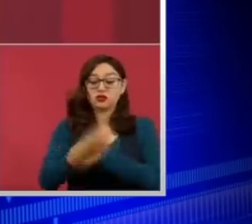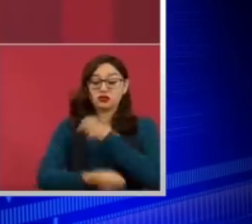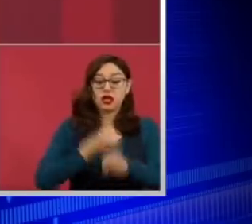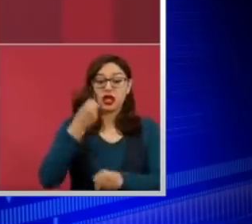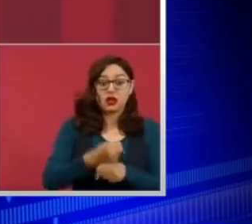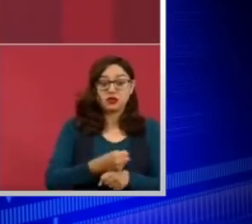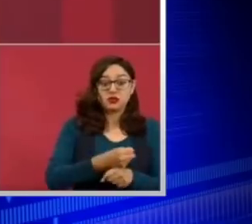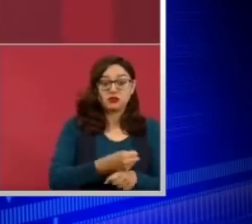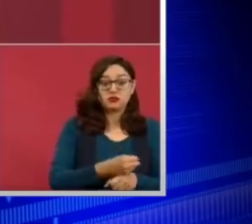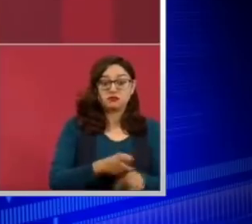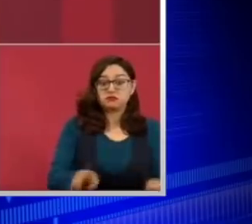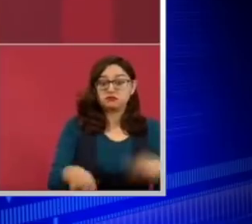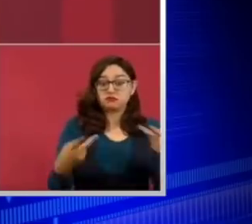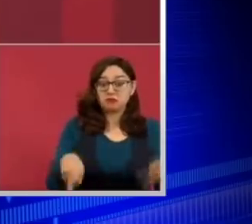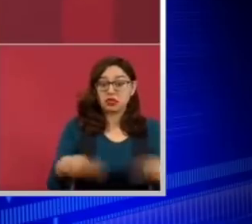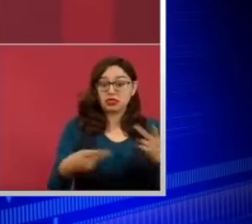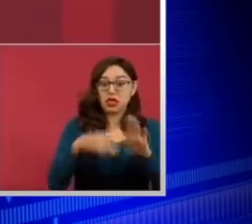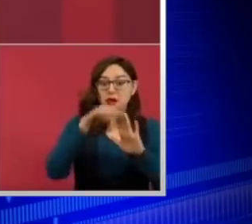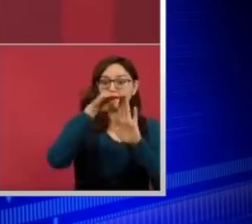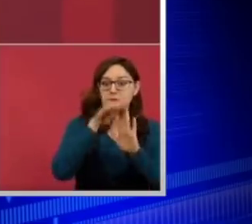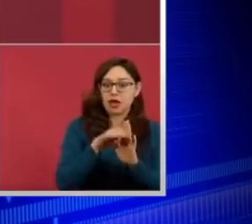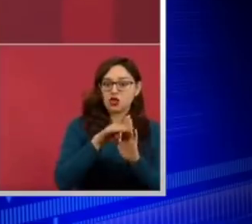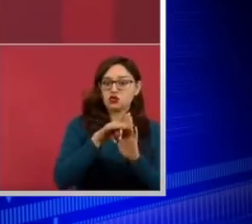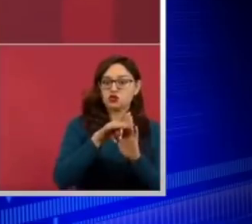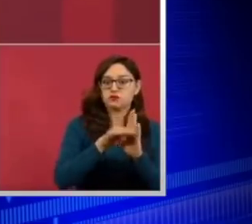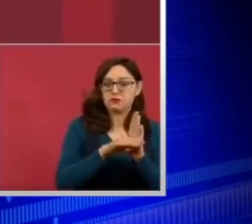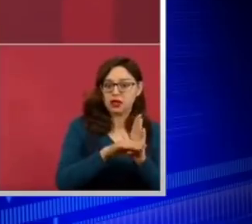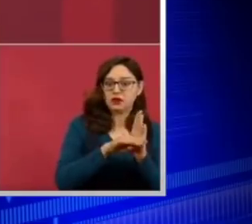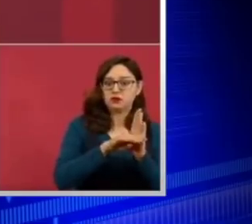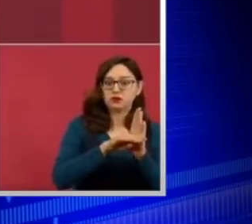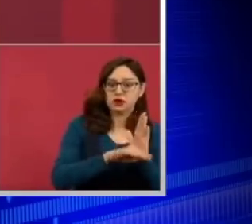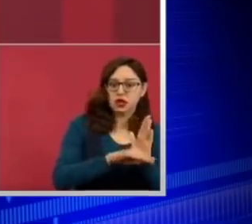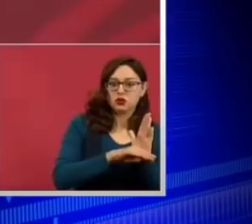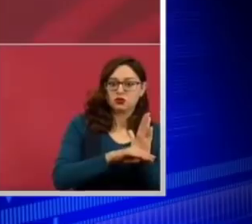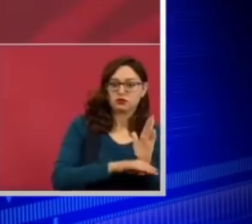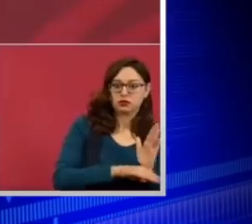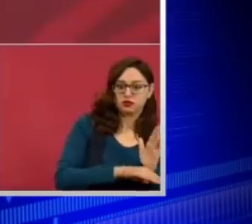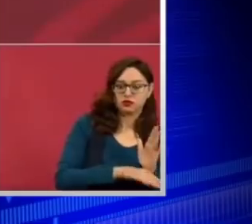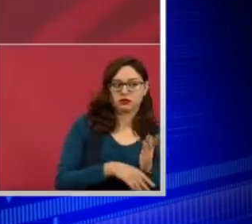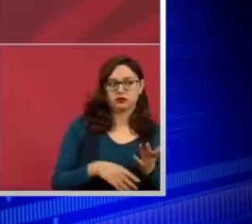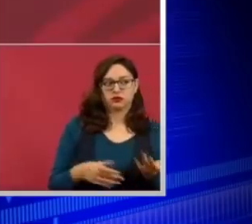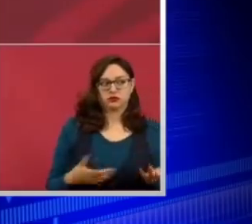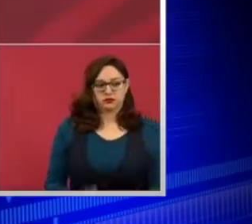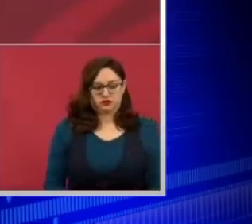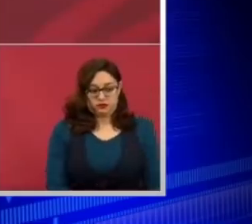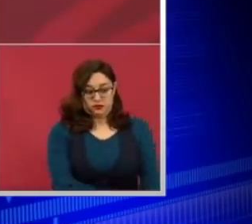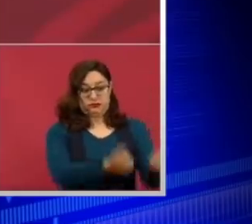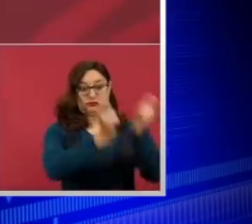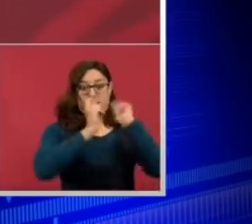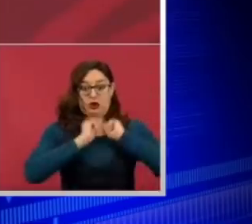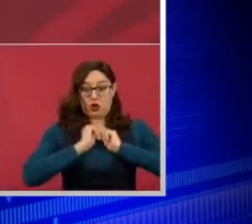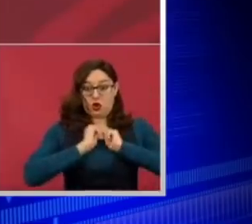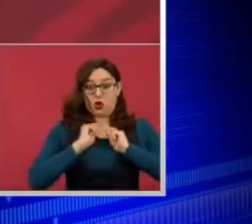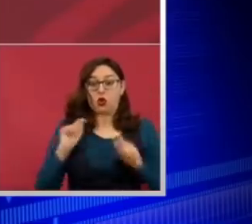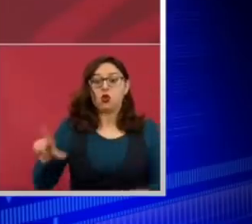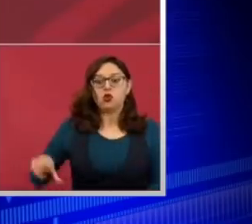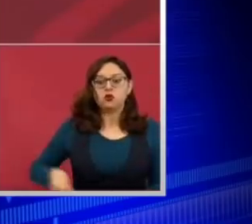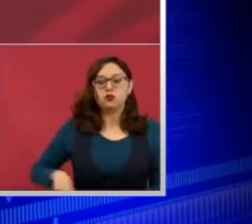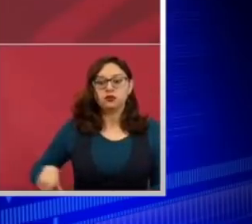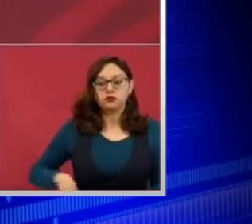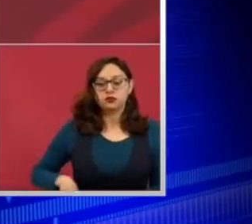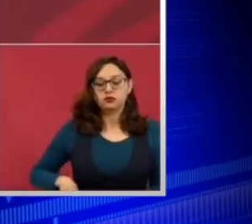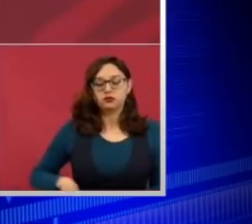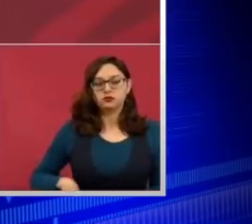Entonces nosotros nos propusimos destinar recursos para explorar